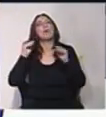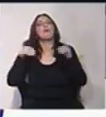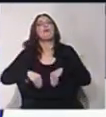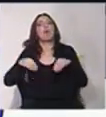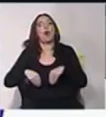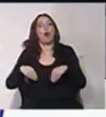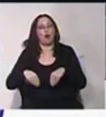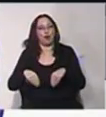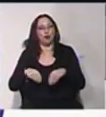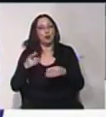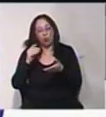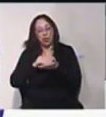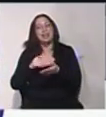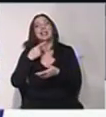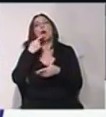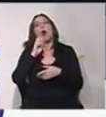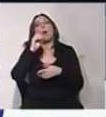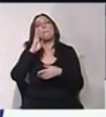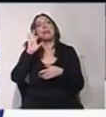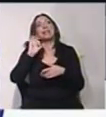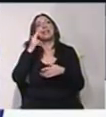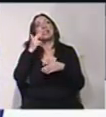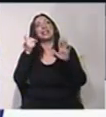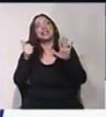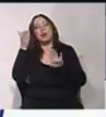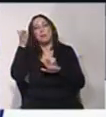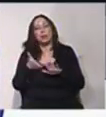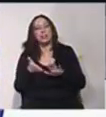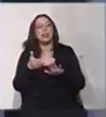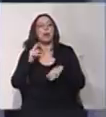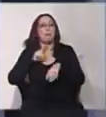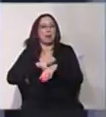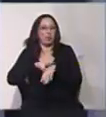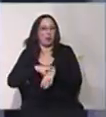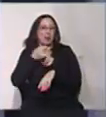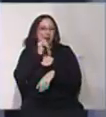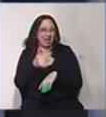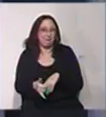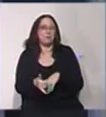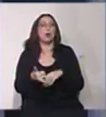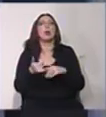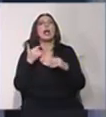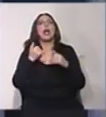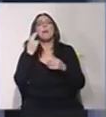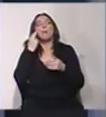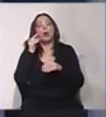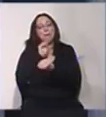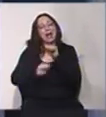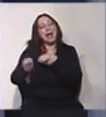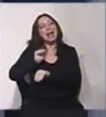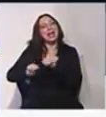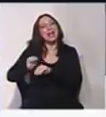Sí, eso lo estableció la OPS, un 36% en Paraguay, para que te hagas una idea. Sí, en el informe quedaba claro, eso, que hay problemas de registro